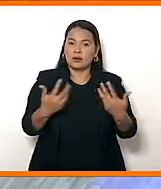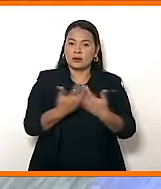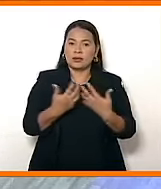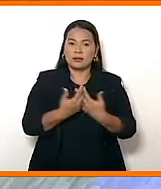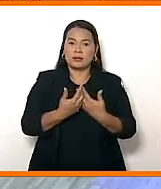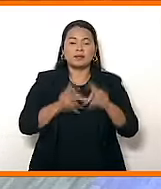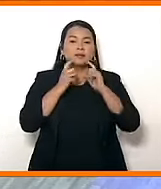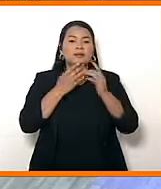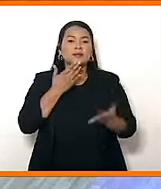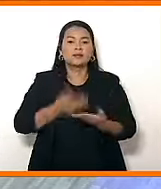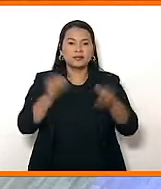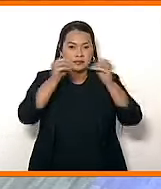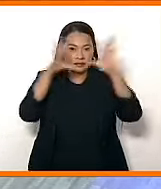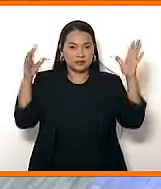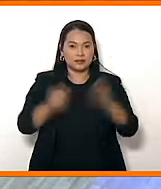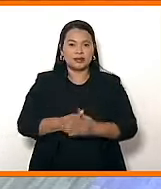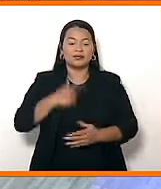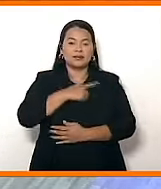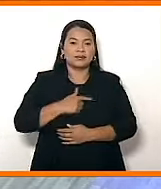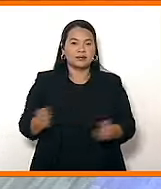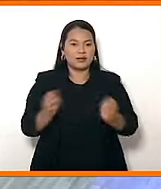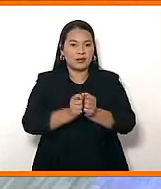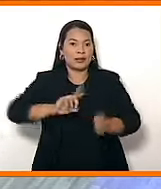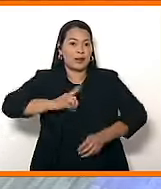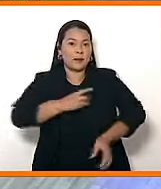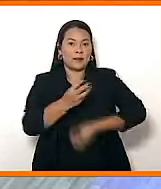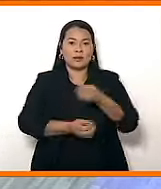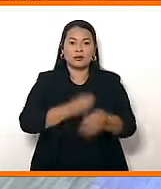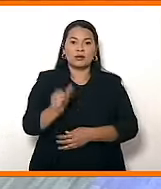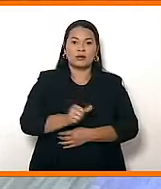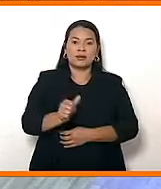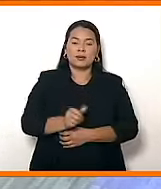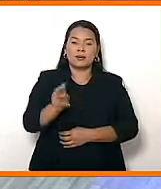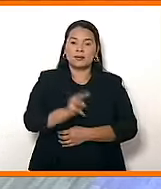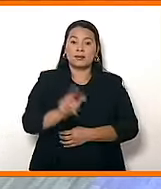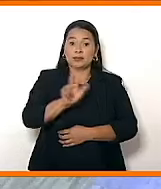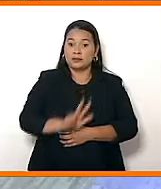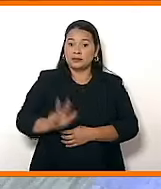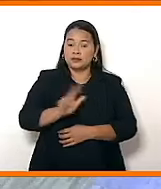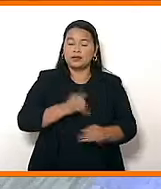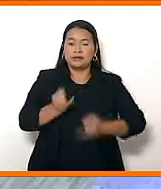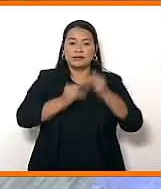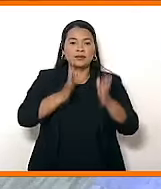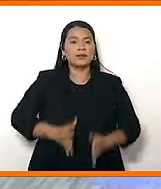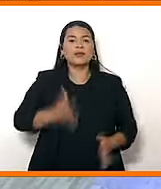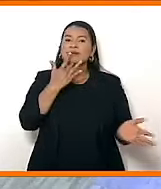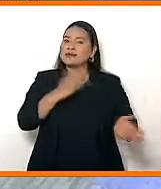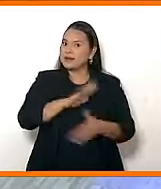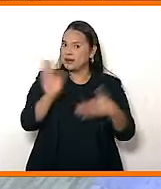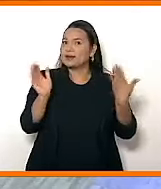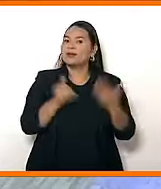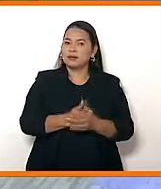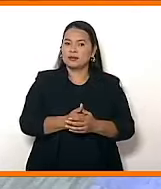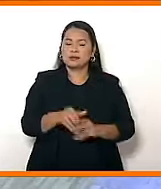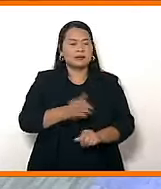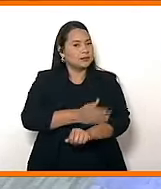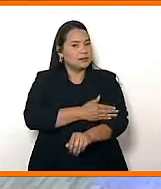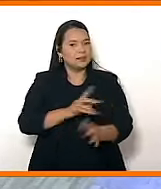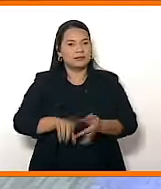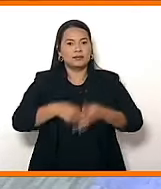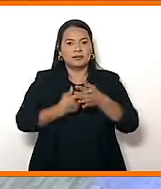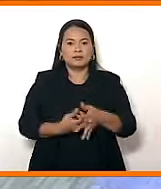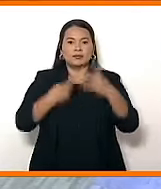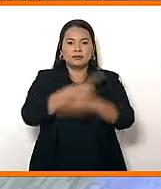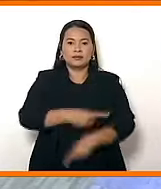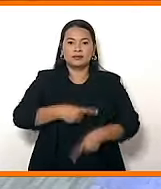Tatiana. Buenos días, Ana. Qué placer acompañarte en nuestro primer sorteo para hoy, martes. Querido jugador, desde ya te deseamos muchísima suerte. Y antes de dar inicio a nuestra